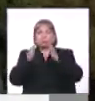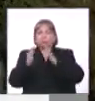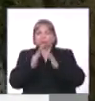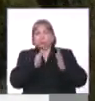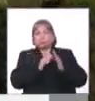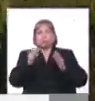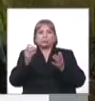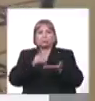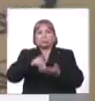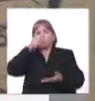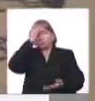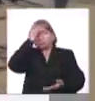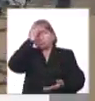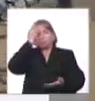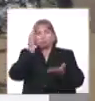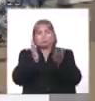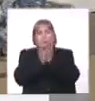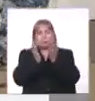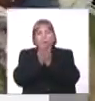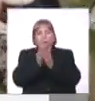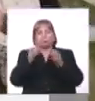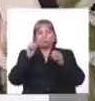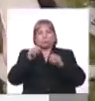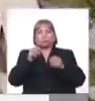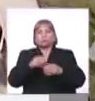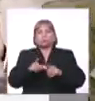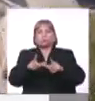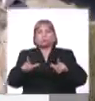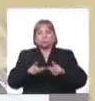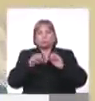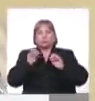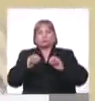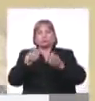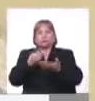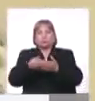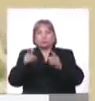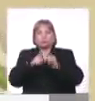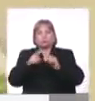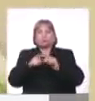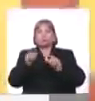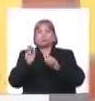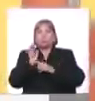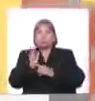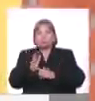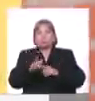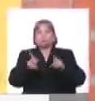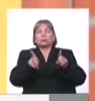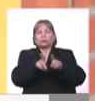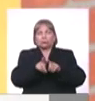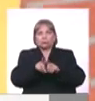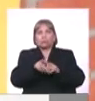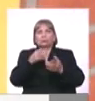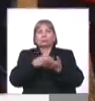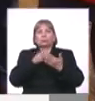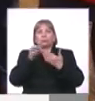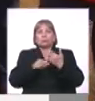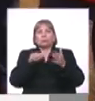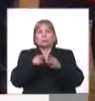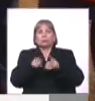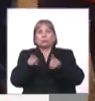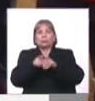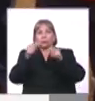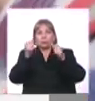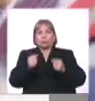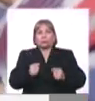sector educación destinados a instituciones educativas públicas. Señaló también que esta propuesta legislativa